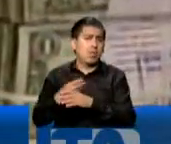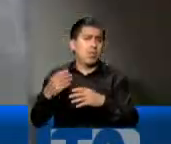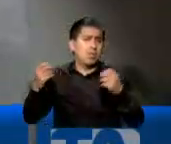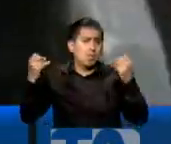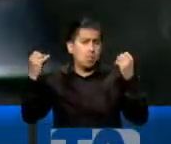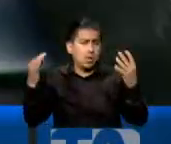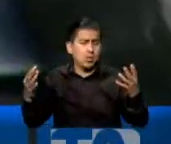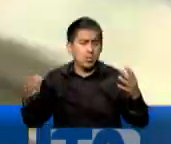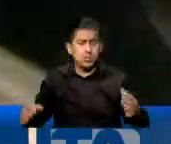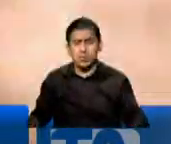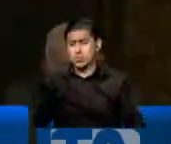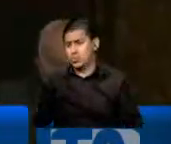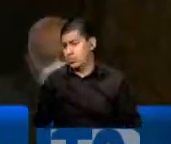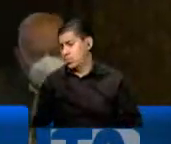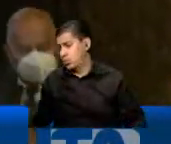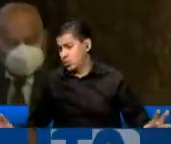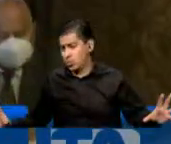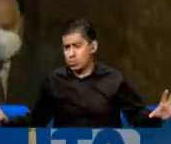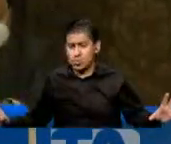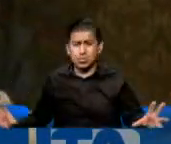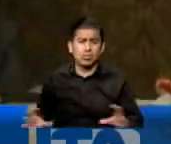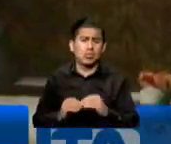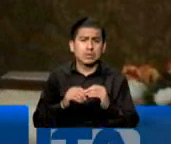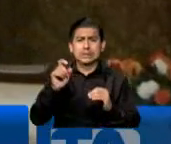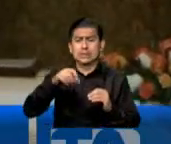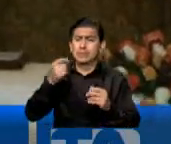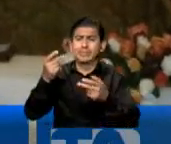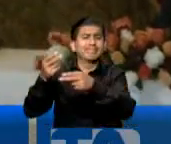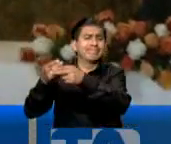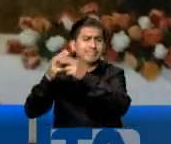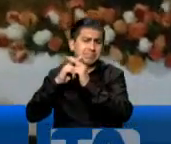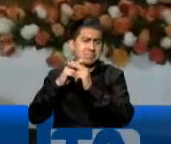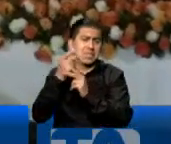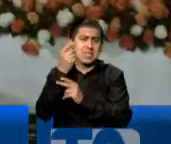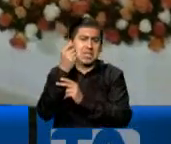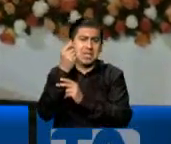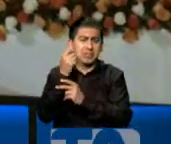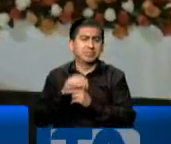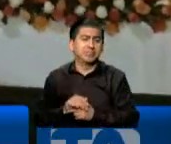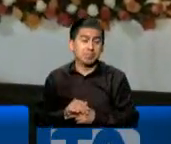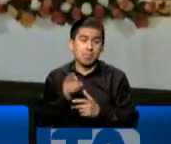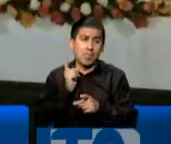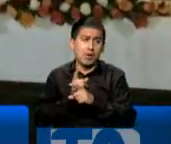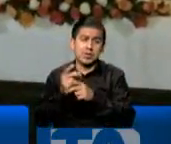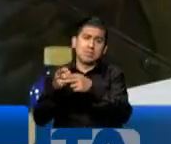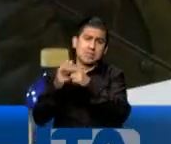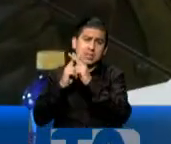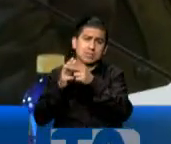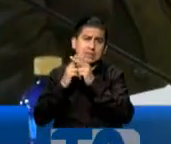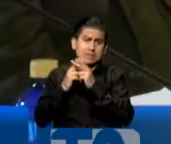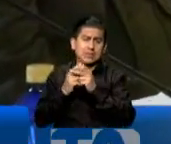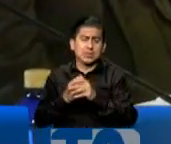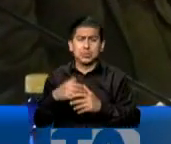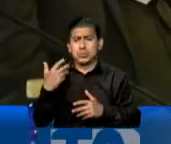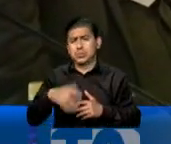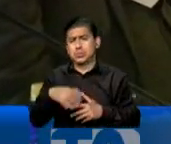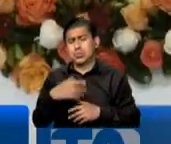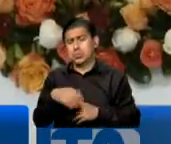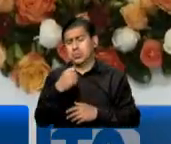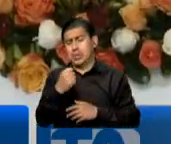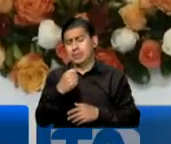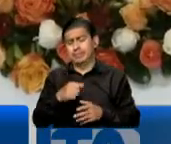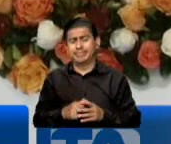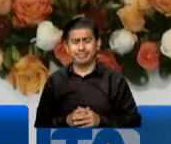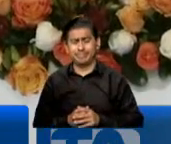del presupuesto de este año, la necesidad de recursos que tuvo el país en 2020 casi se duplican, según